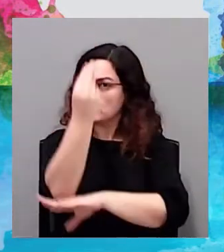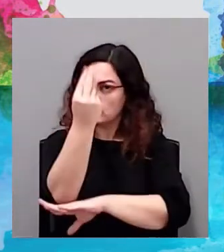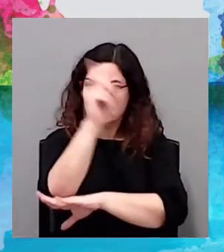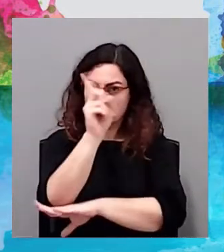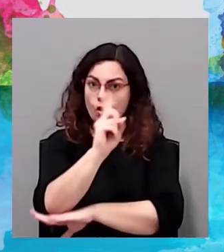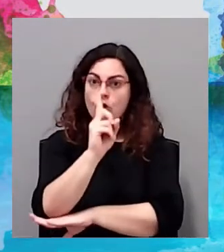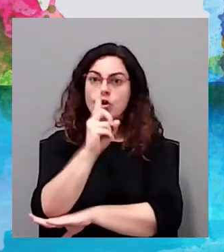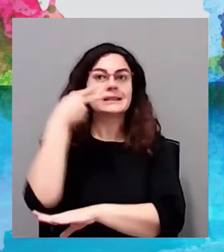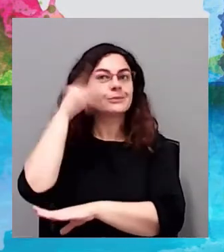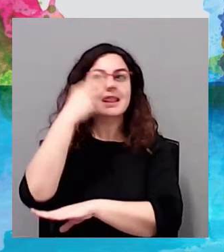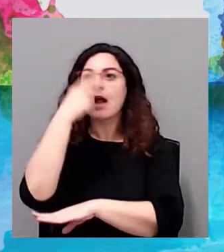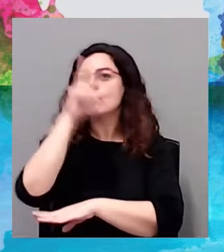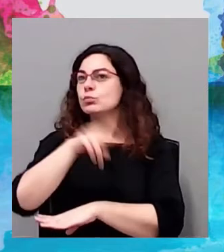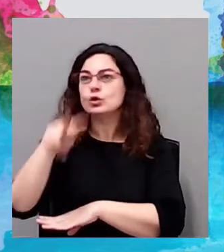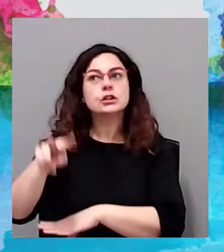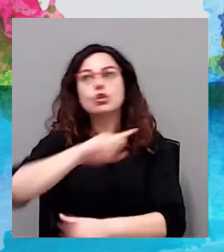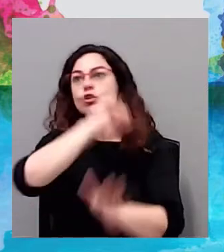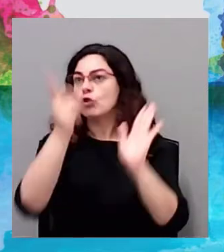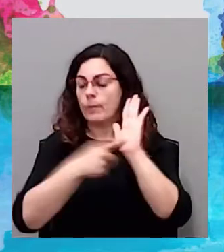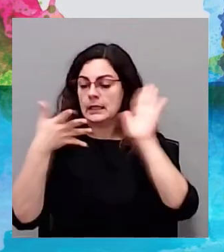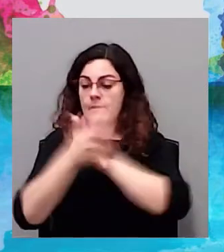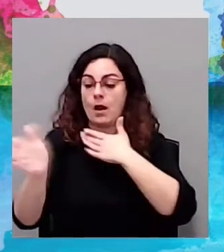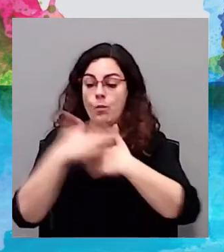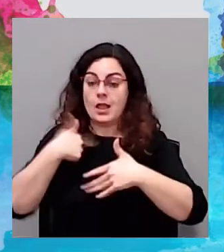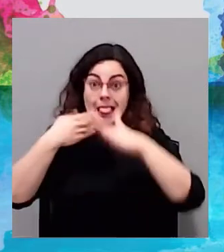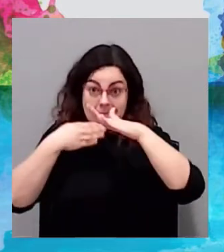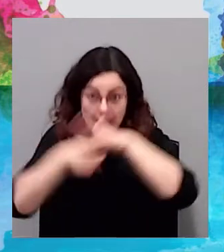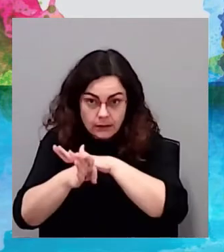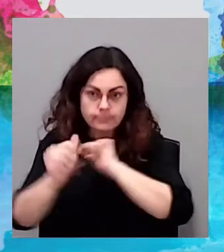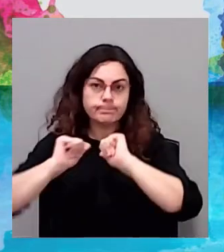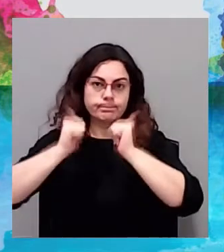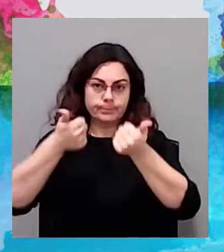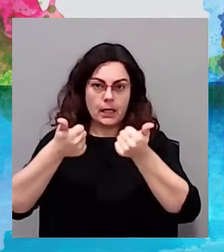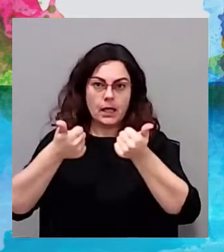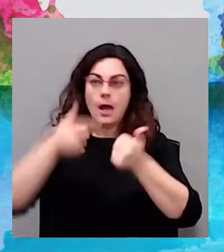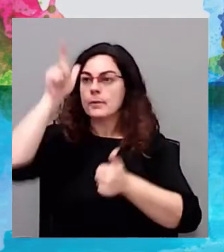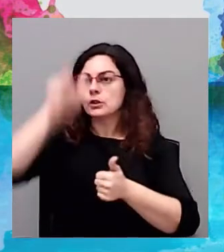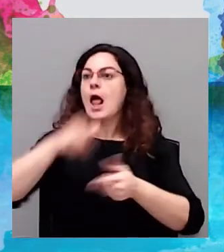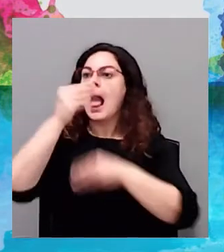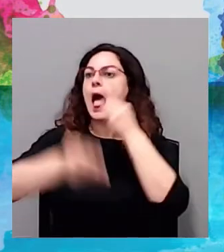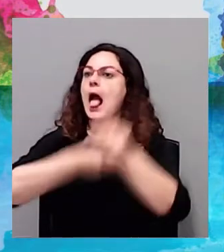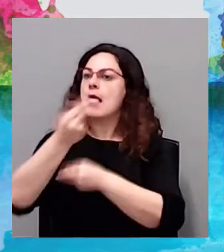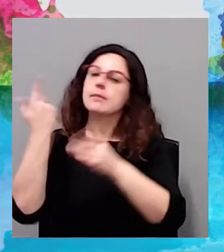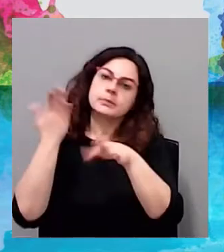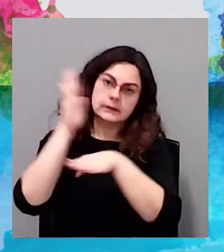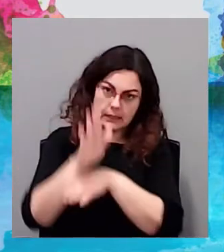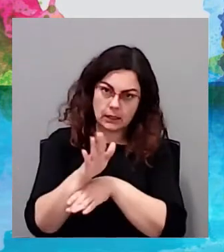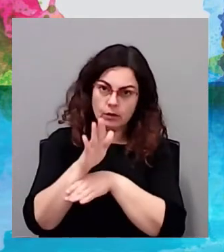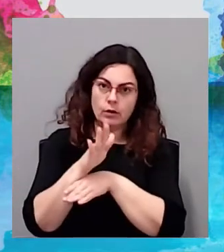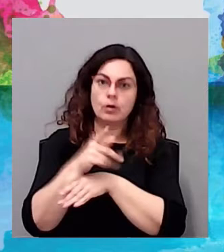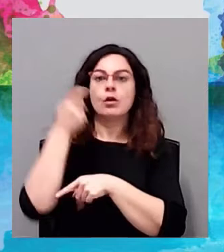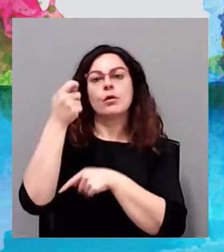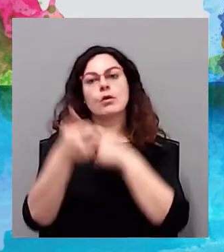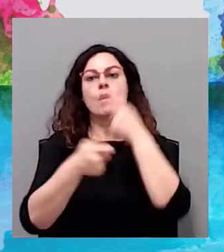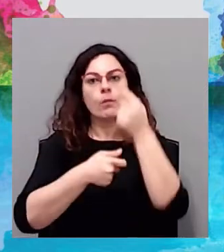es completa desde que estamos entrando por la puerta. La presentación del artista como decía, cada vez se hace de manera